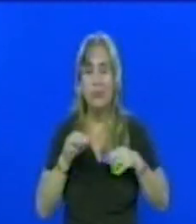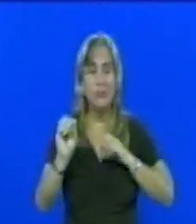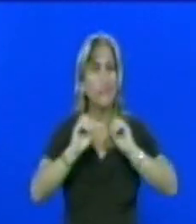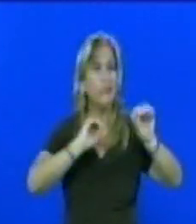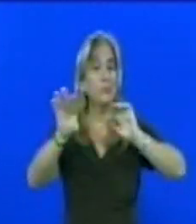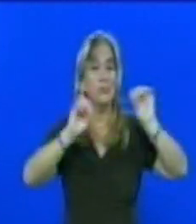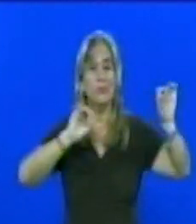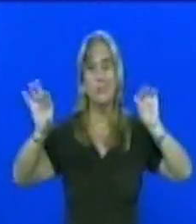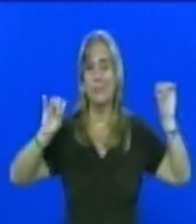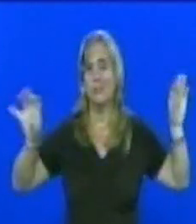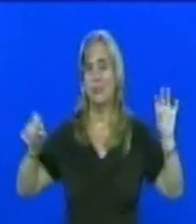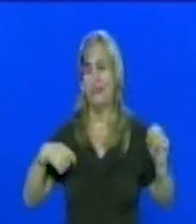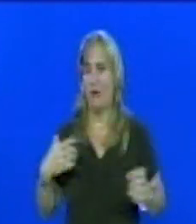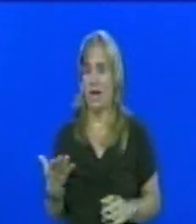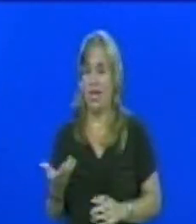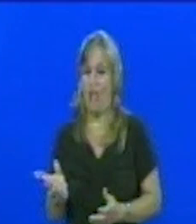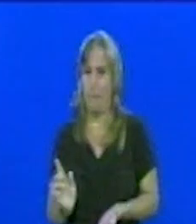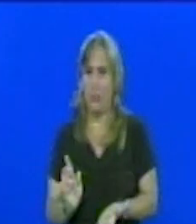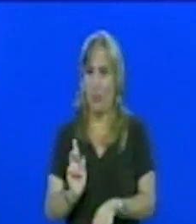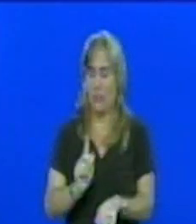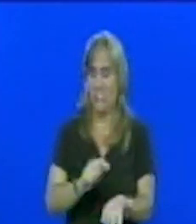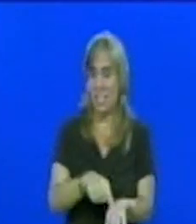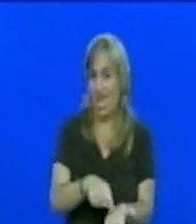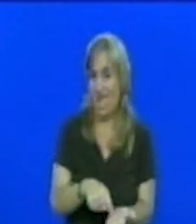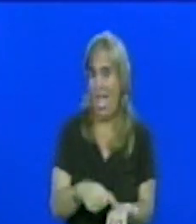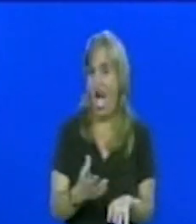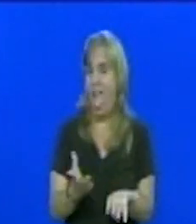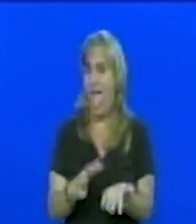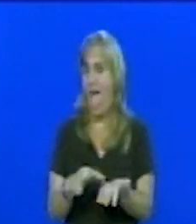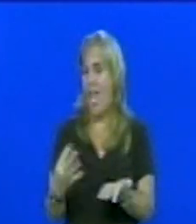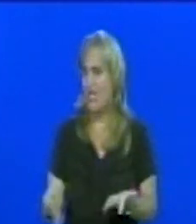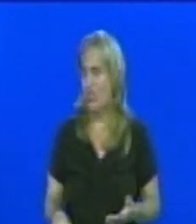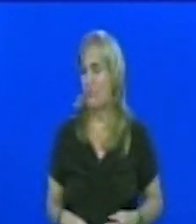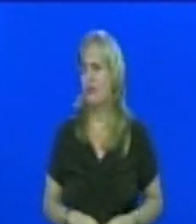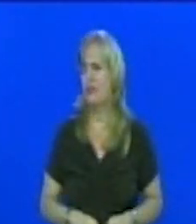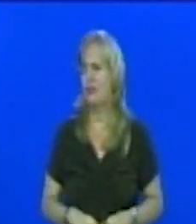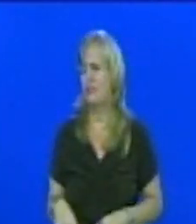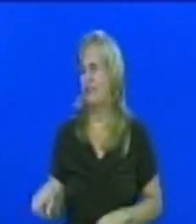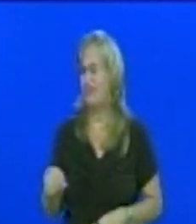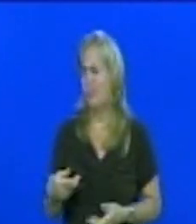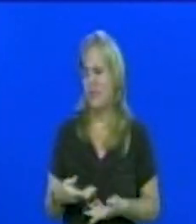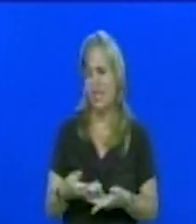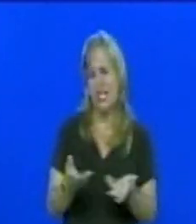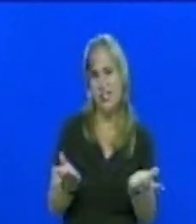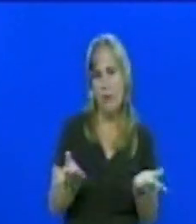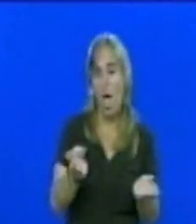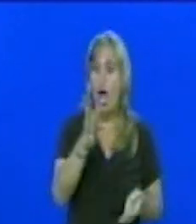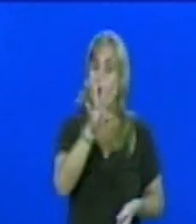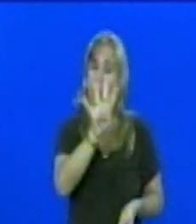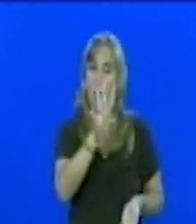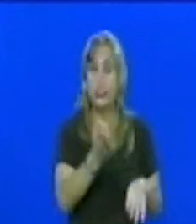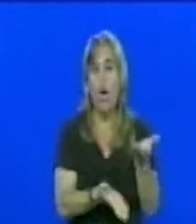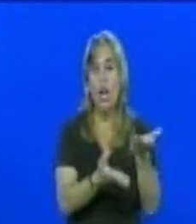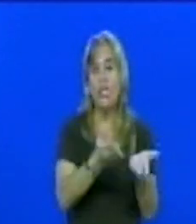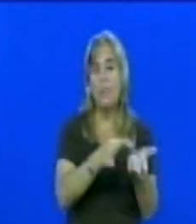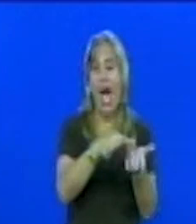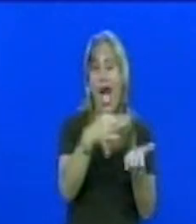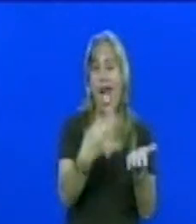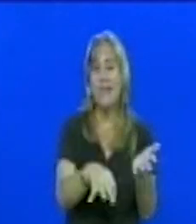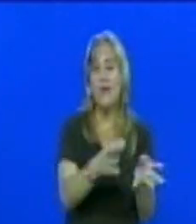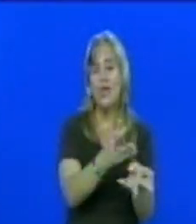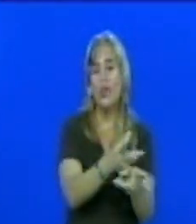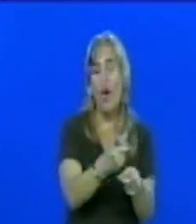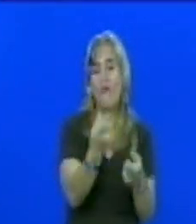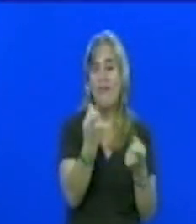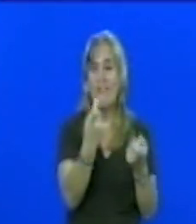antes posible para que el arro llegue contin Leonardo nosotros estamos ahora en la distribución de las cu libras de arroz que faltan de las